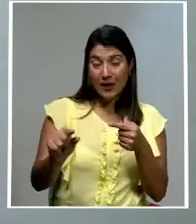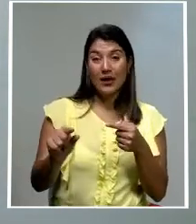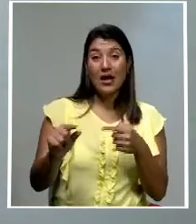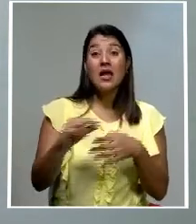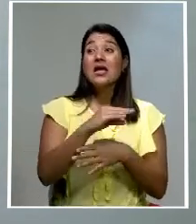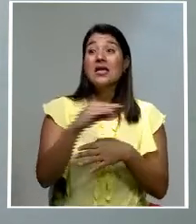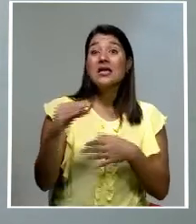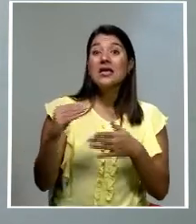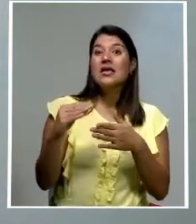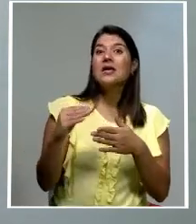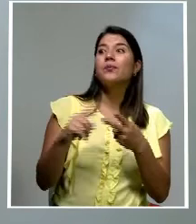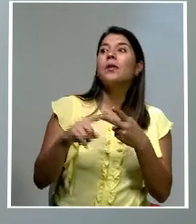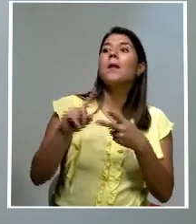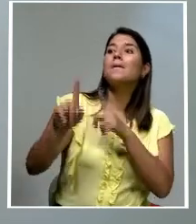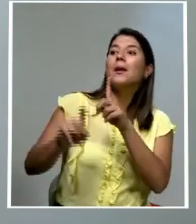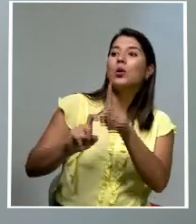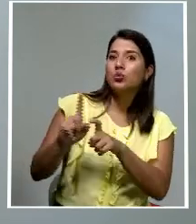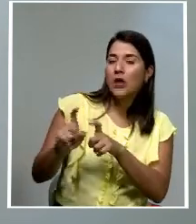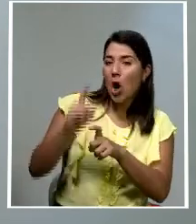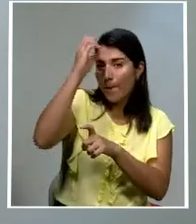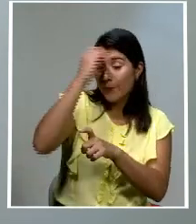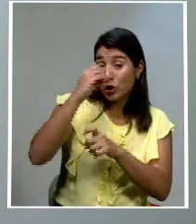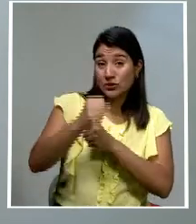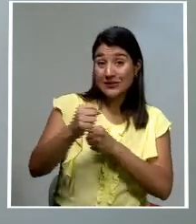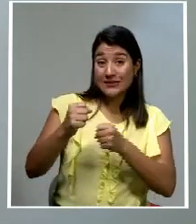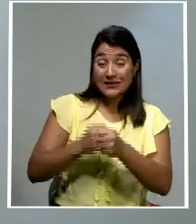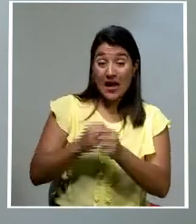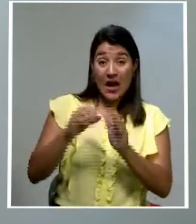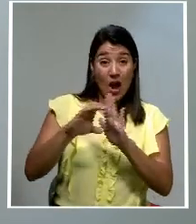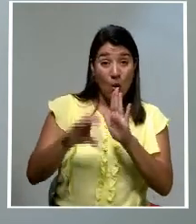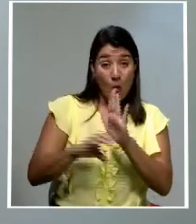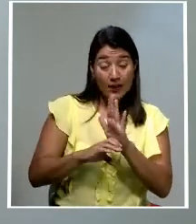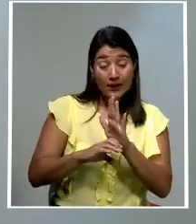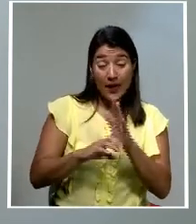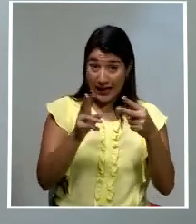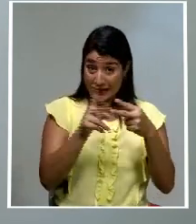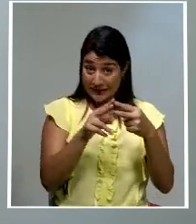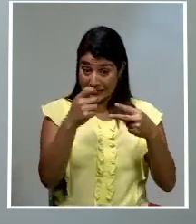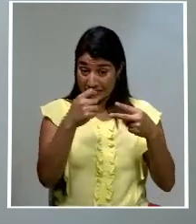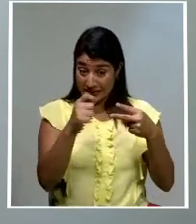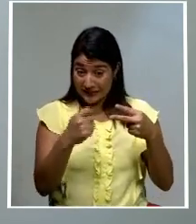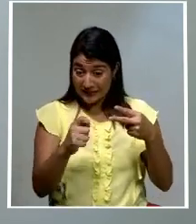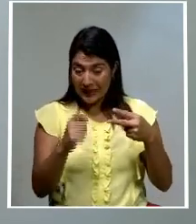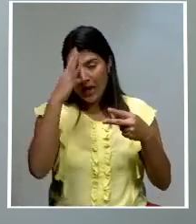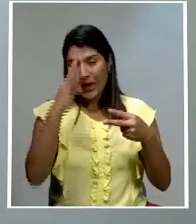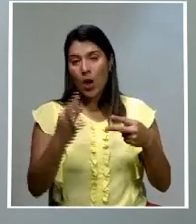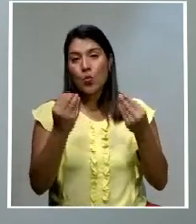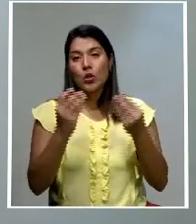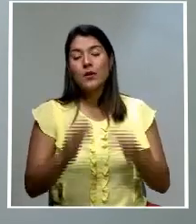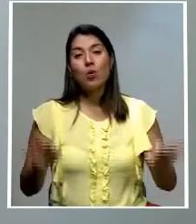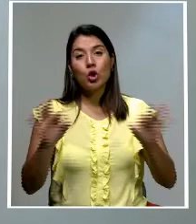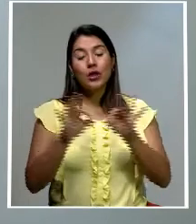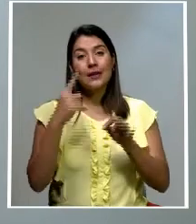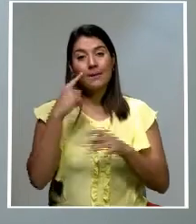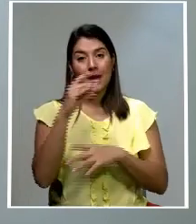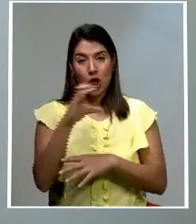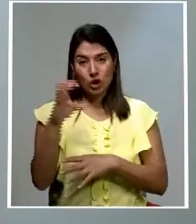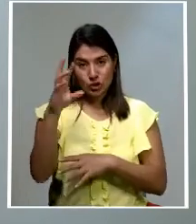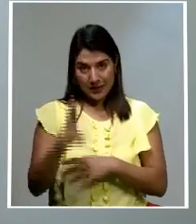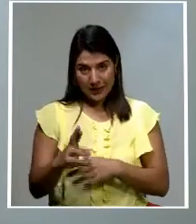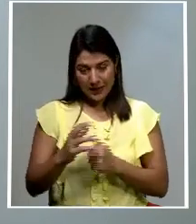consulta a la Sala Constitucional, creo sin duda que eso será de gran importancia para todo el país. Don Elian,